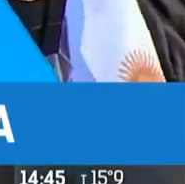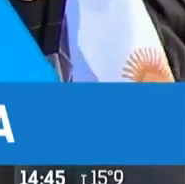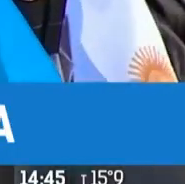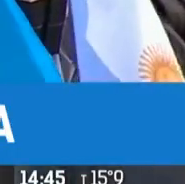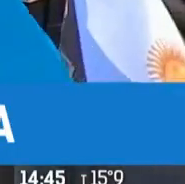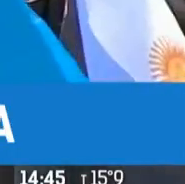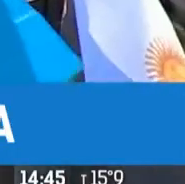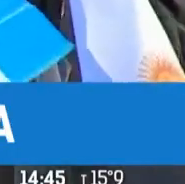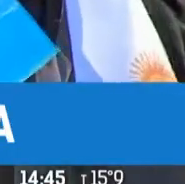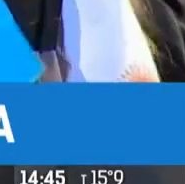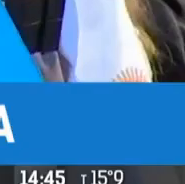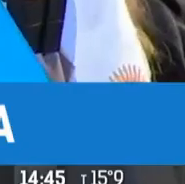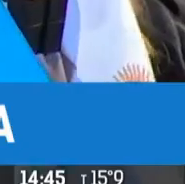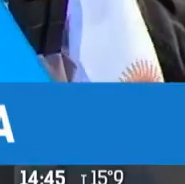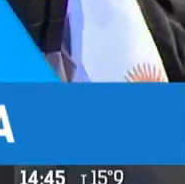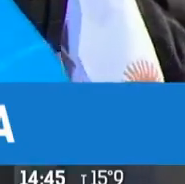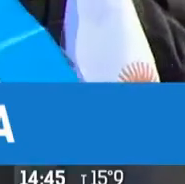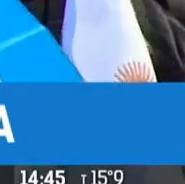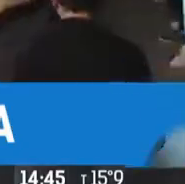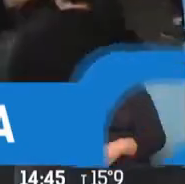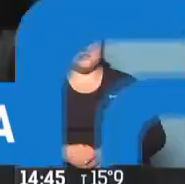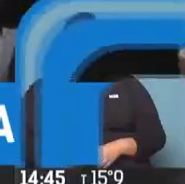de 9 de julio